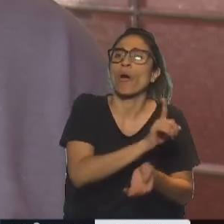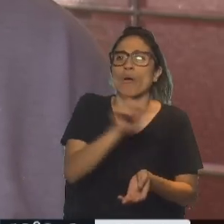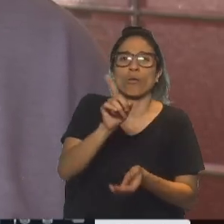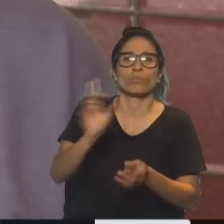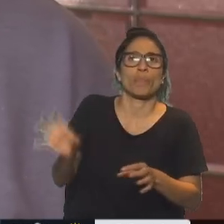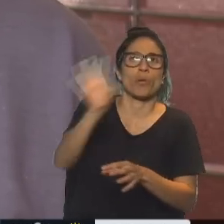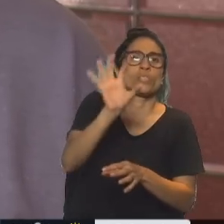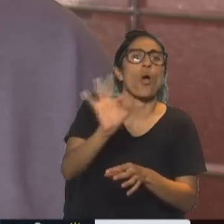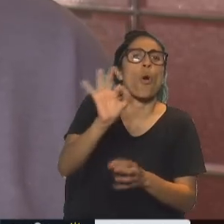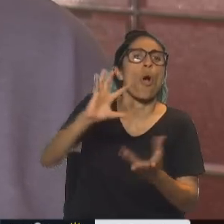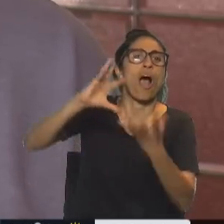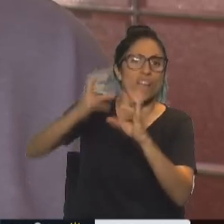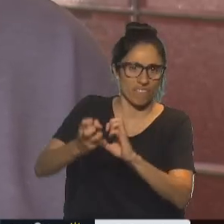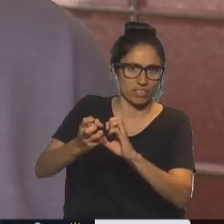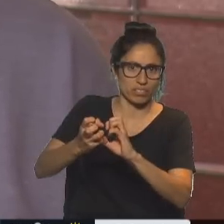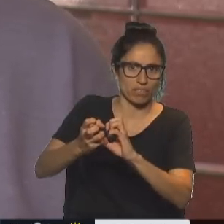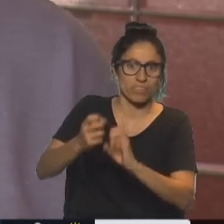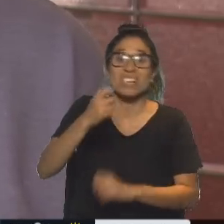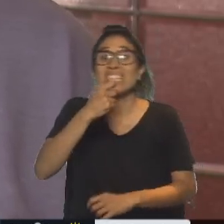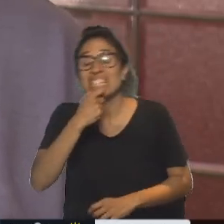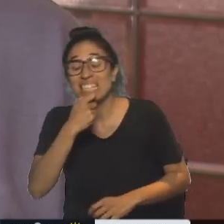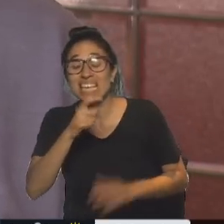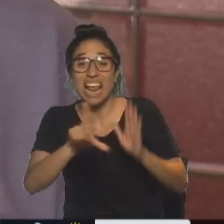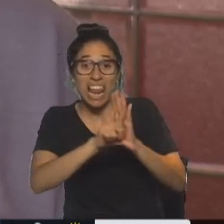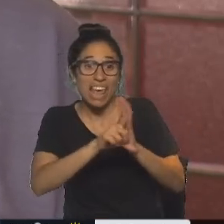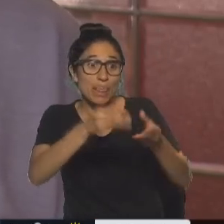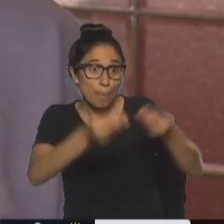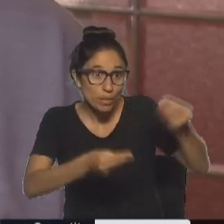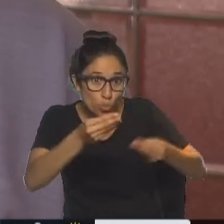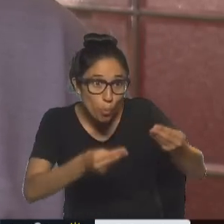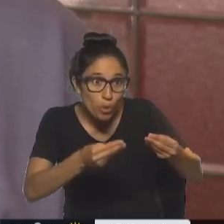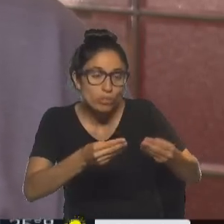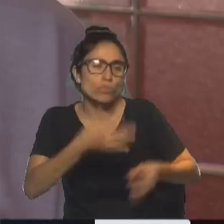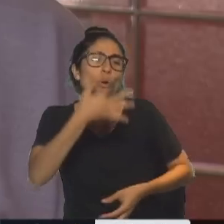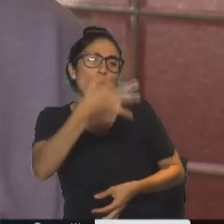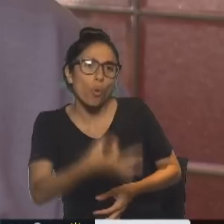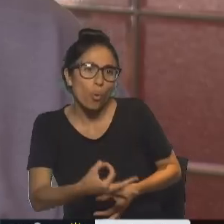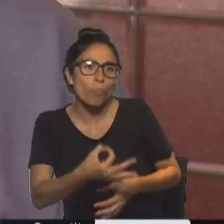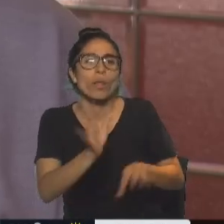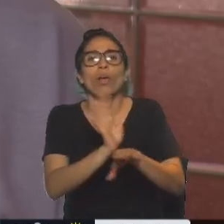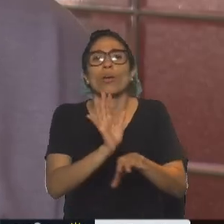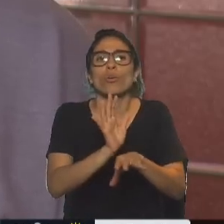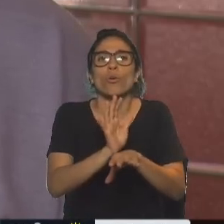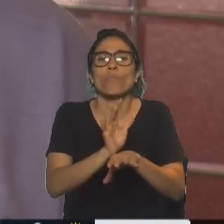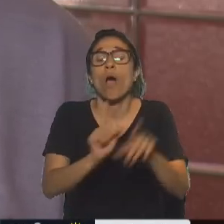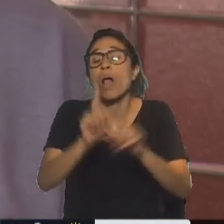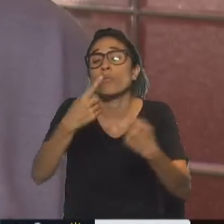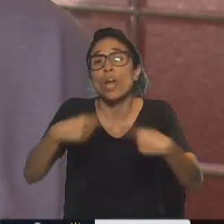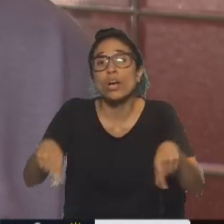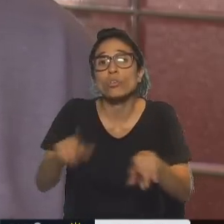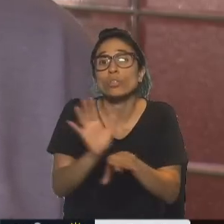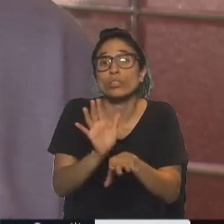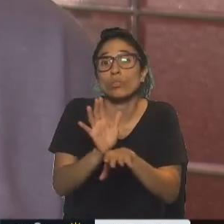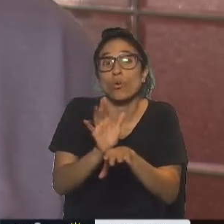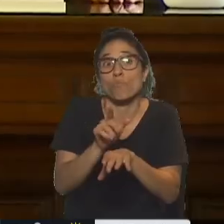de presupuesto, violenta lo que ha ordenado indebidamente por ignorancia o prepotencia institucional,